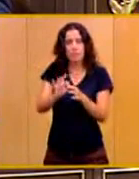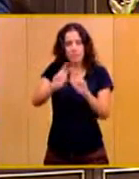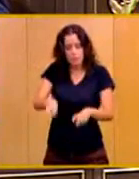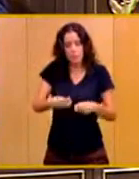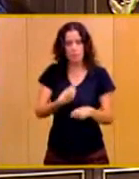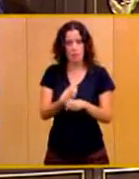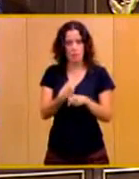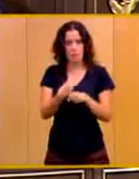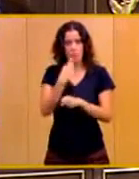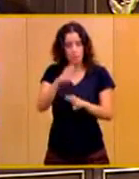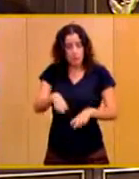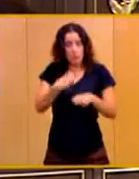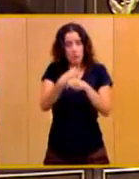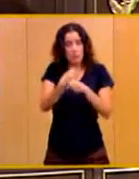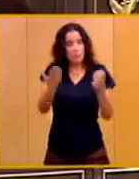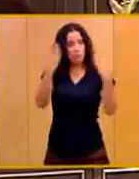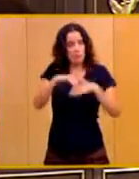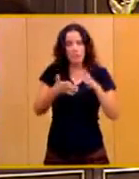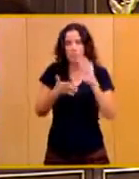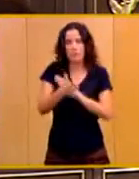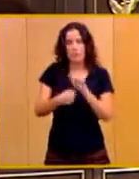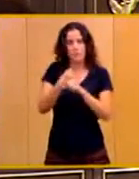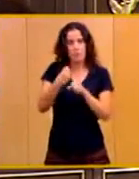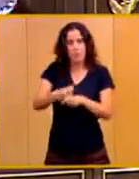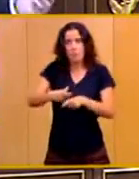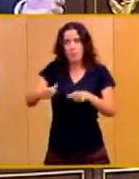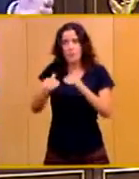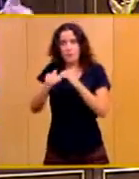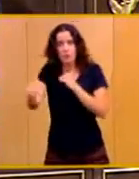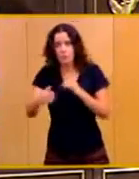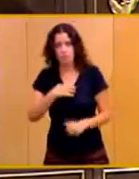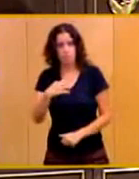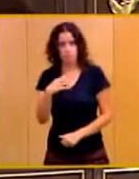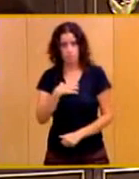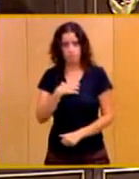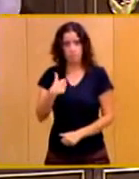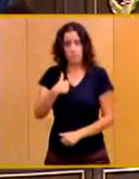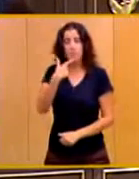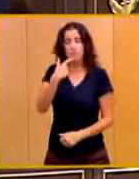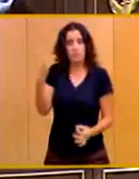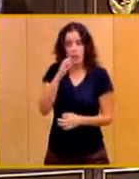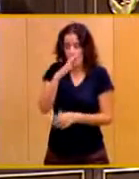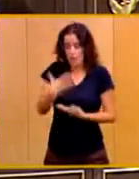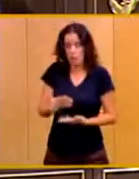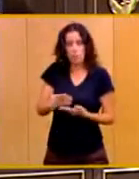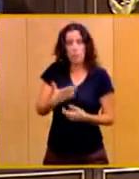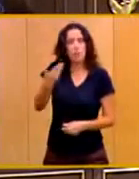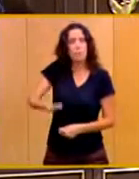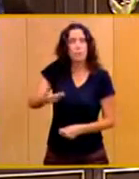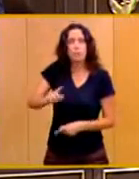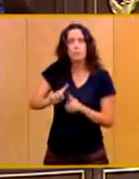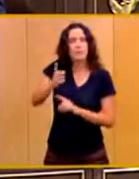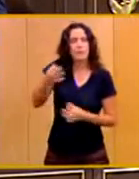pensar en favorecer la creación de empleo estable. Le dije que no había nada más importante, ni más social, ni